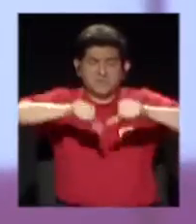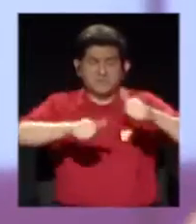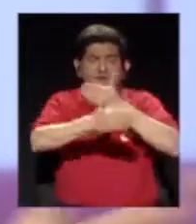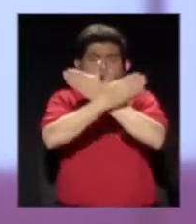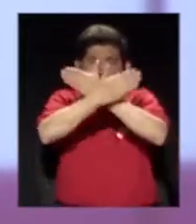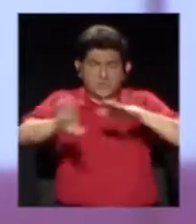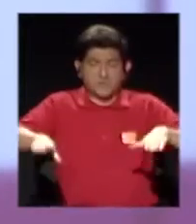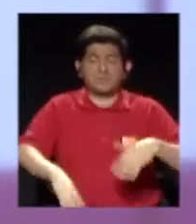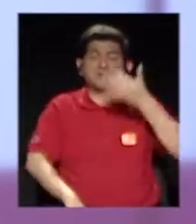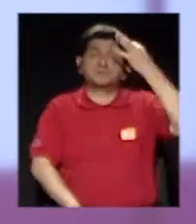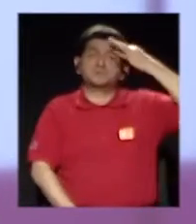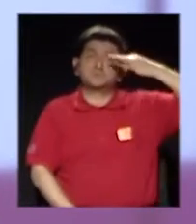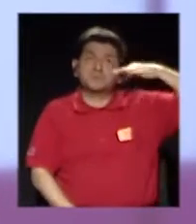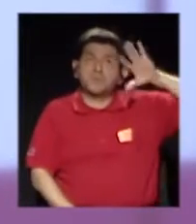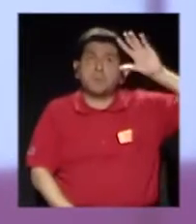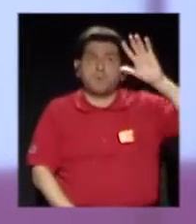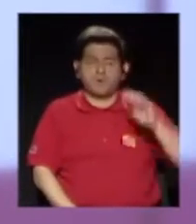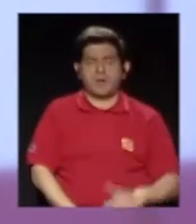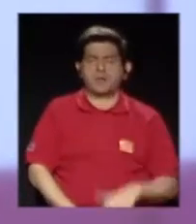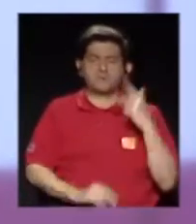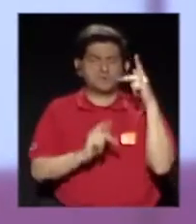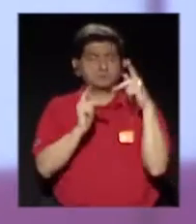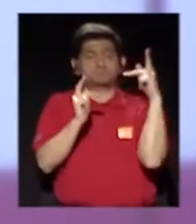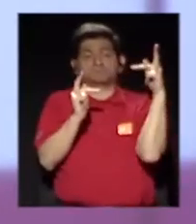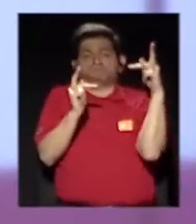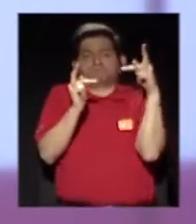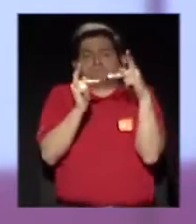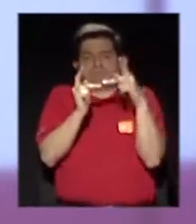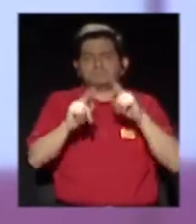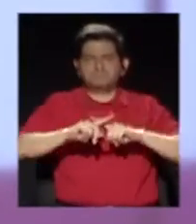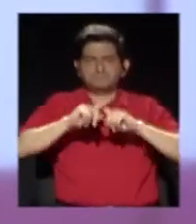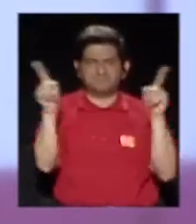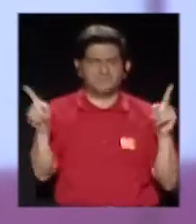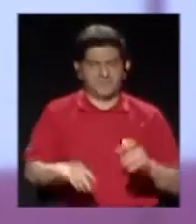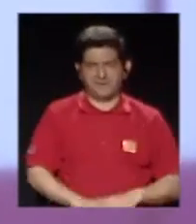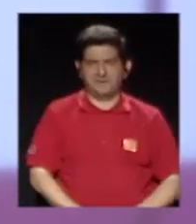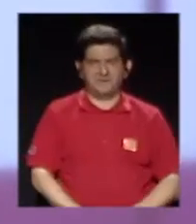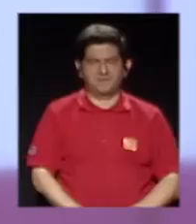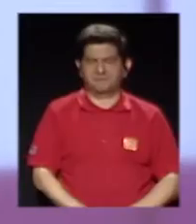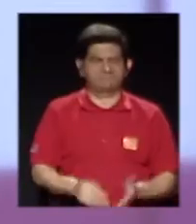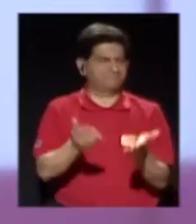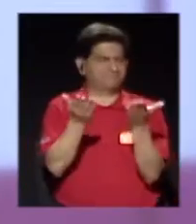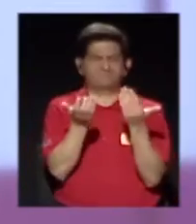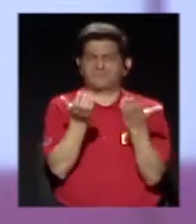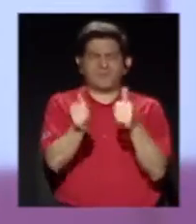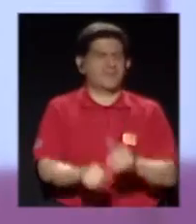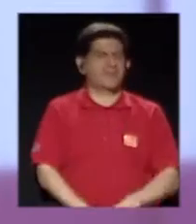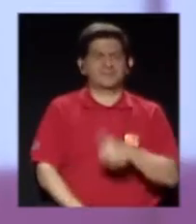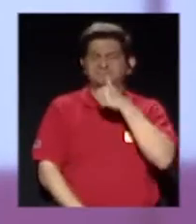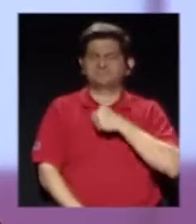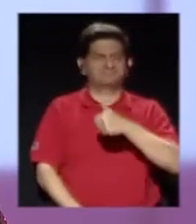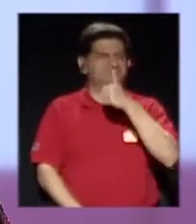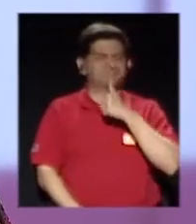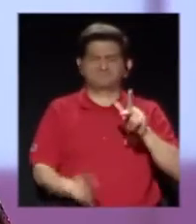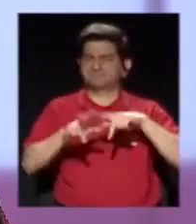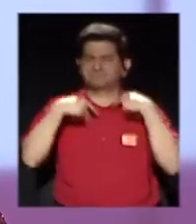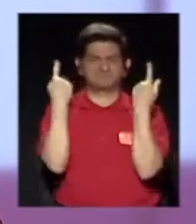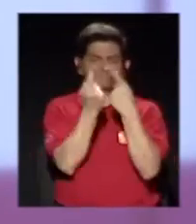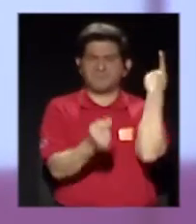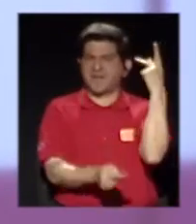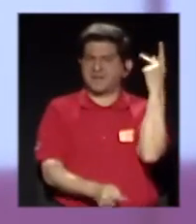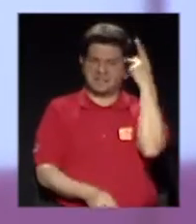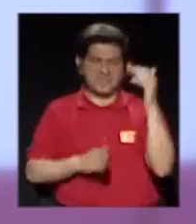paz suponemos haber perfeccionado sin embargo no quieren ni toleran en los partidos políticos